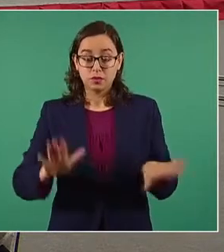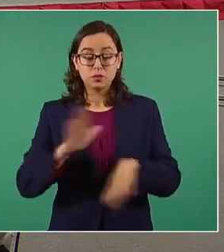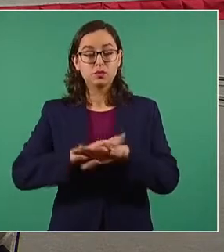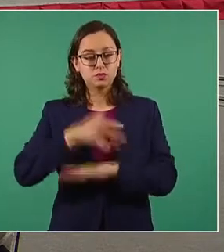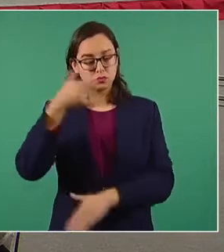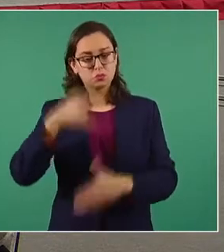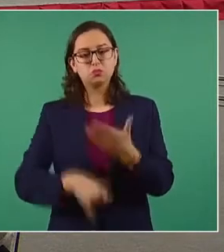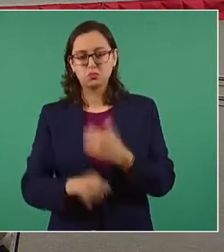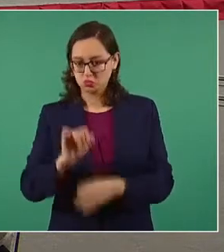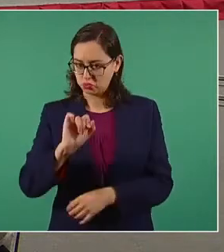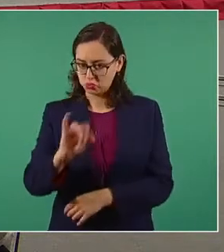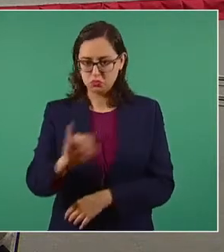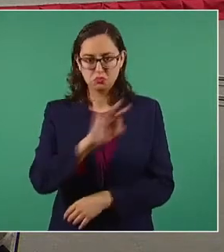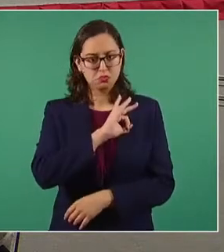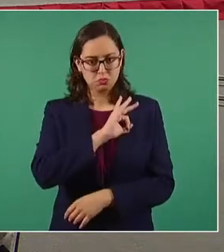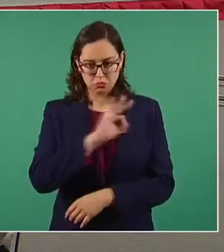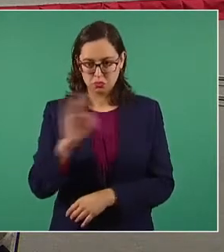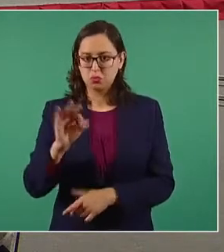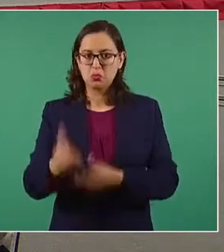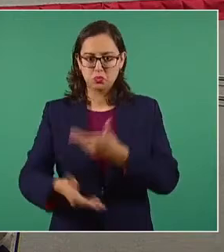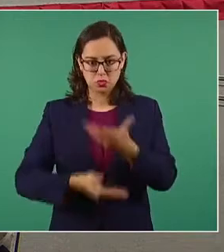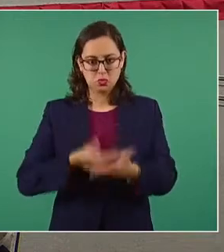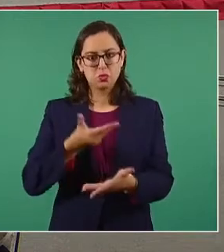la puedan tener. Se las